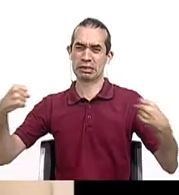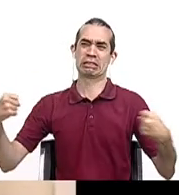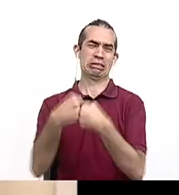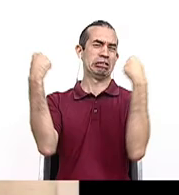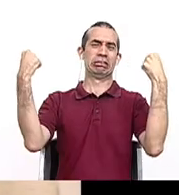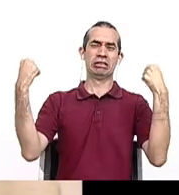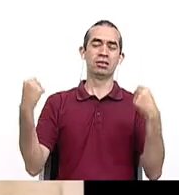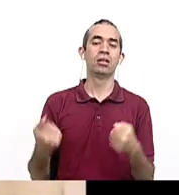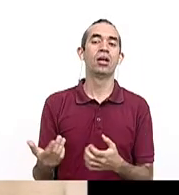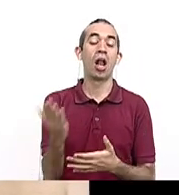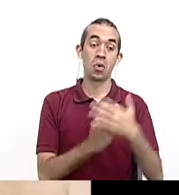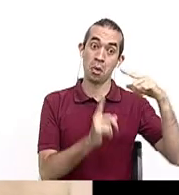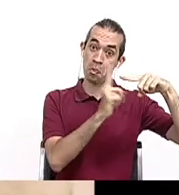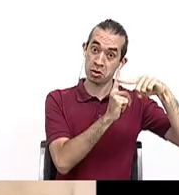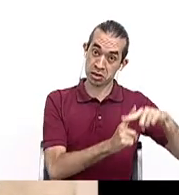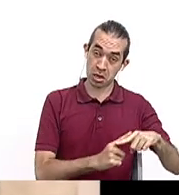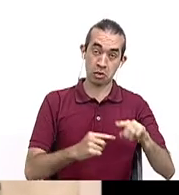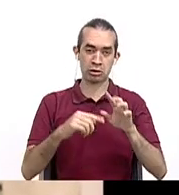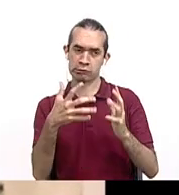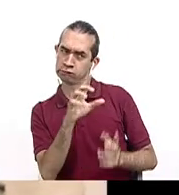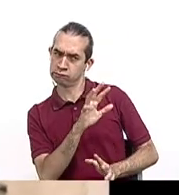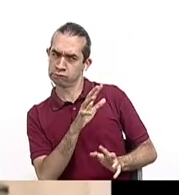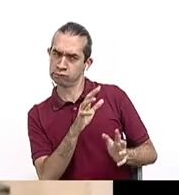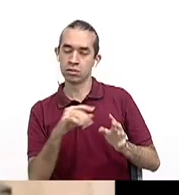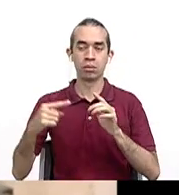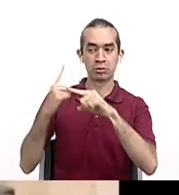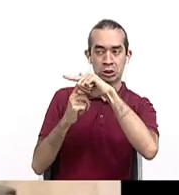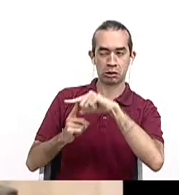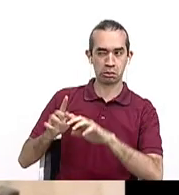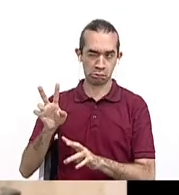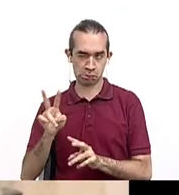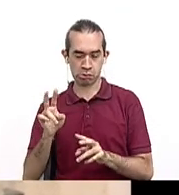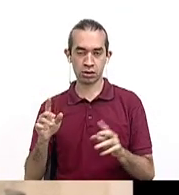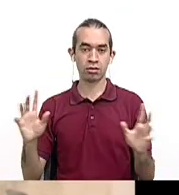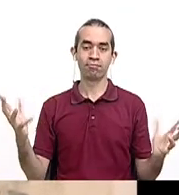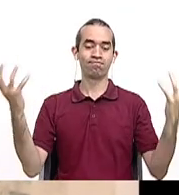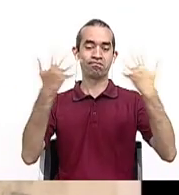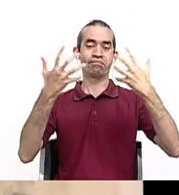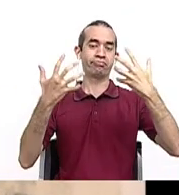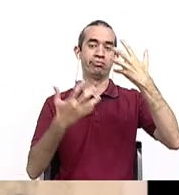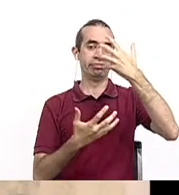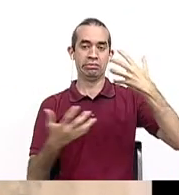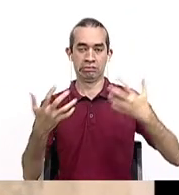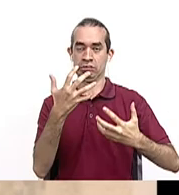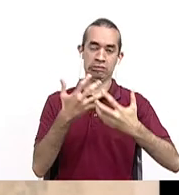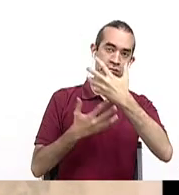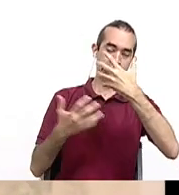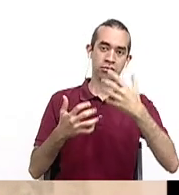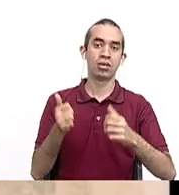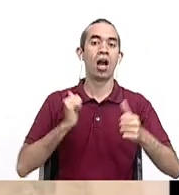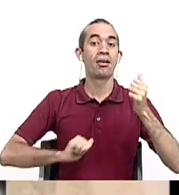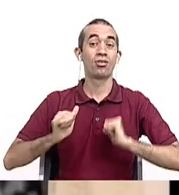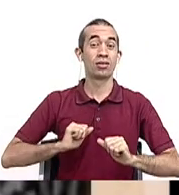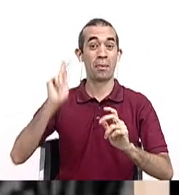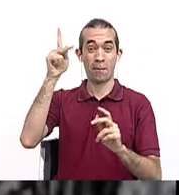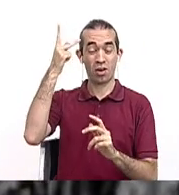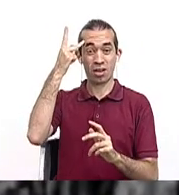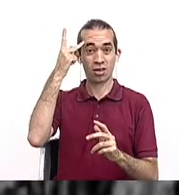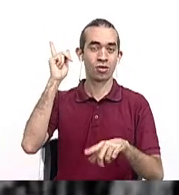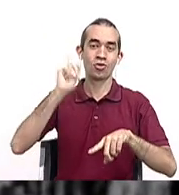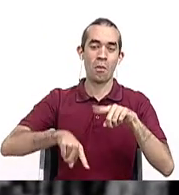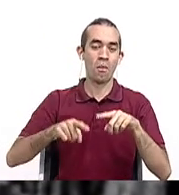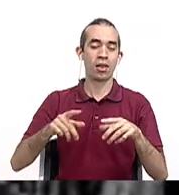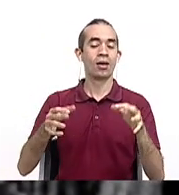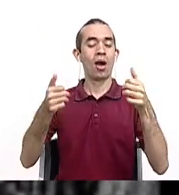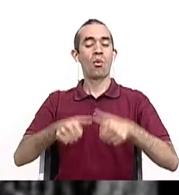elementos positivos y otros cuestionables coinciden en aquellos años y los actores políticos incapaces de llegar a un acuerdo pacífico tomaron las armas en